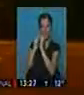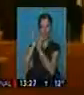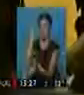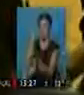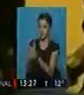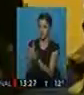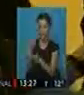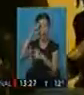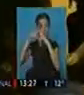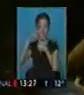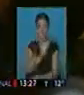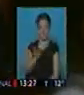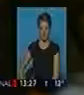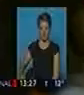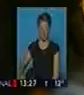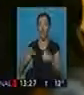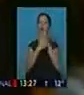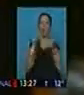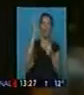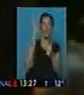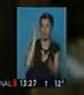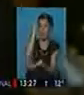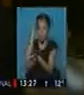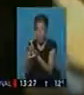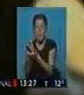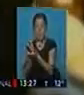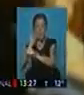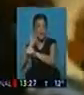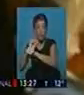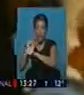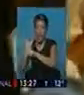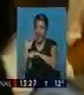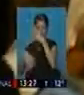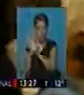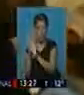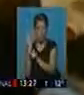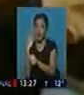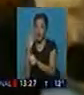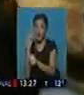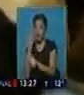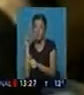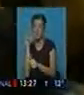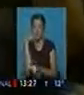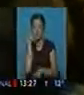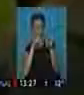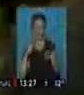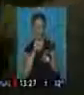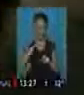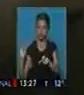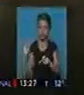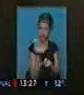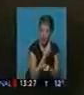Un tribunal africano sentenció a cadena perpetua a Hissène Habré por crímenes contra la humanidad, poniendo fin